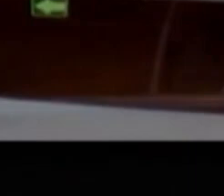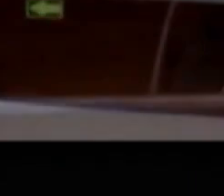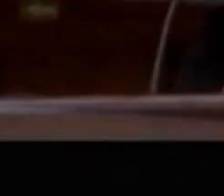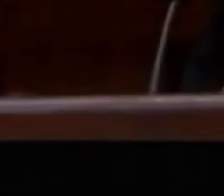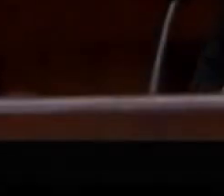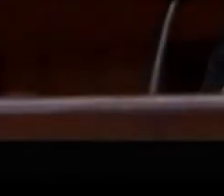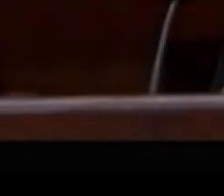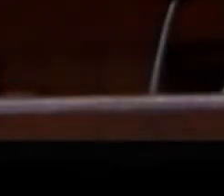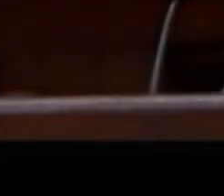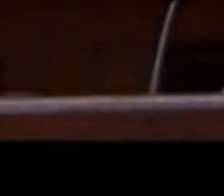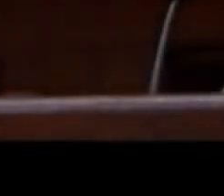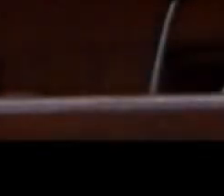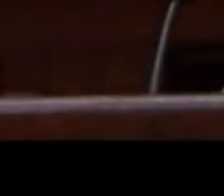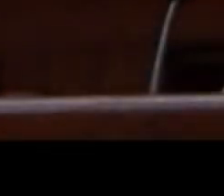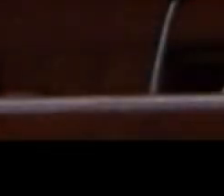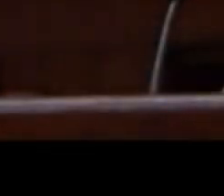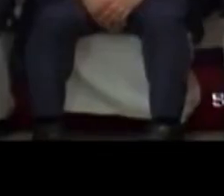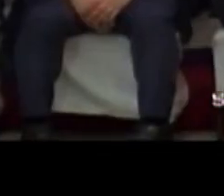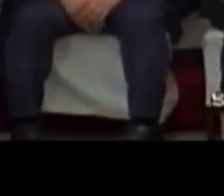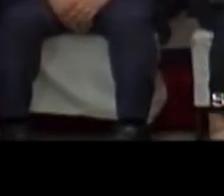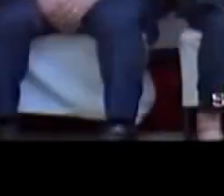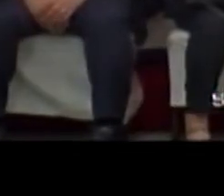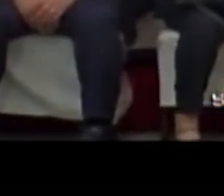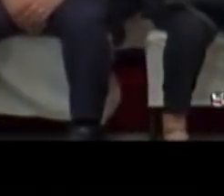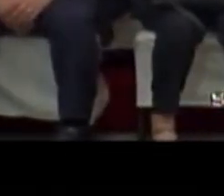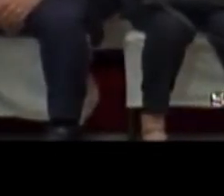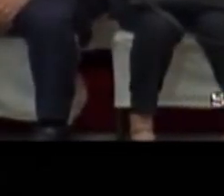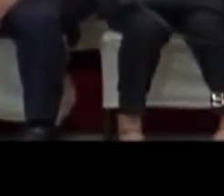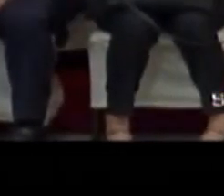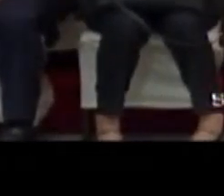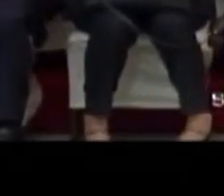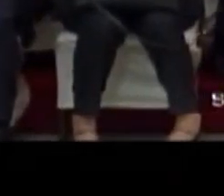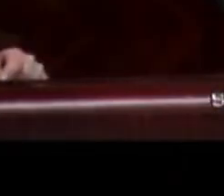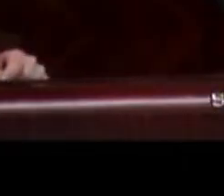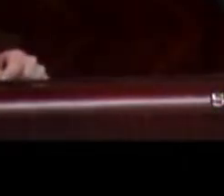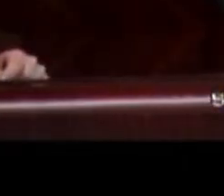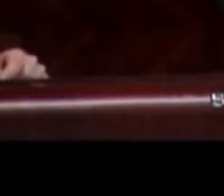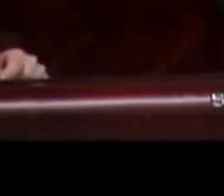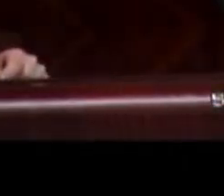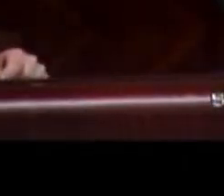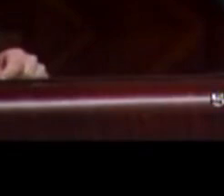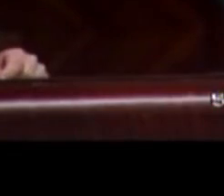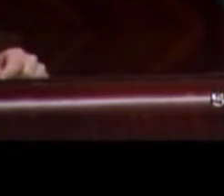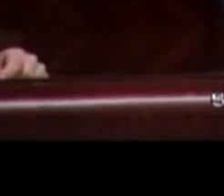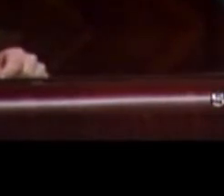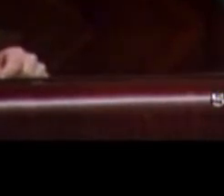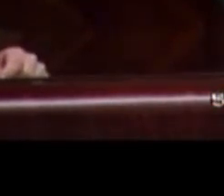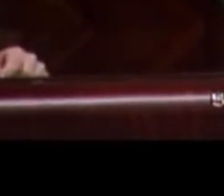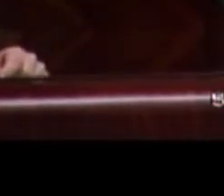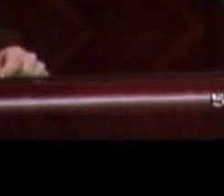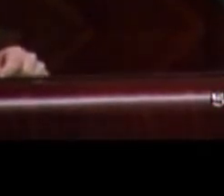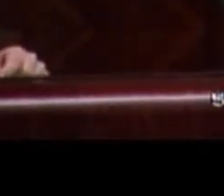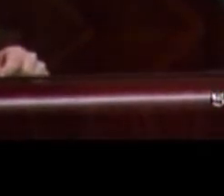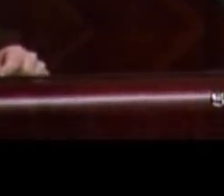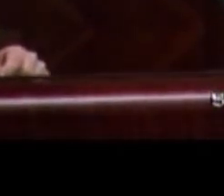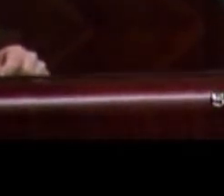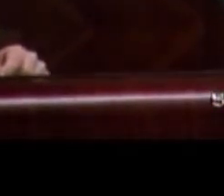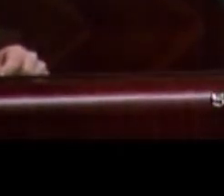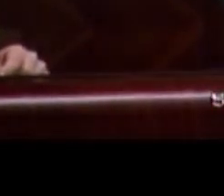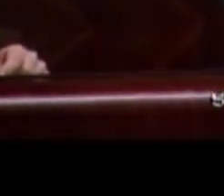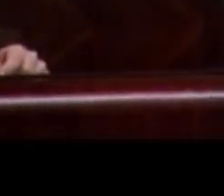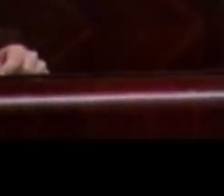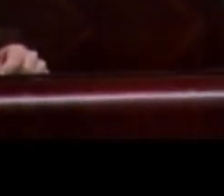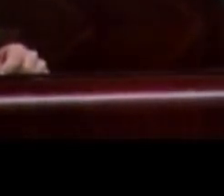que se construye desde la diversidad. La patria marca su camino. Y aspiramos que la democracia se